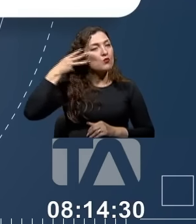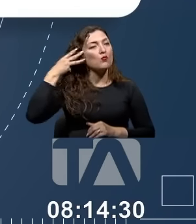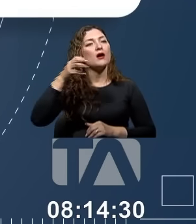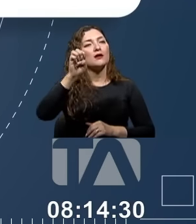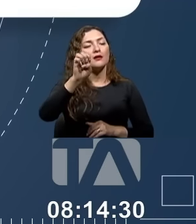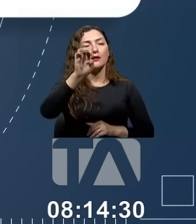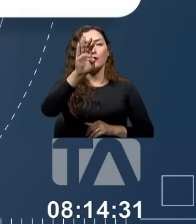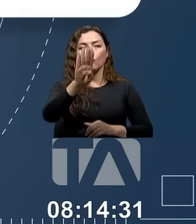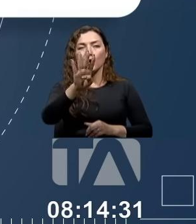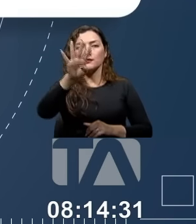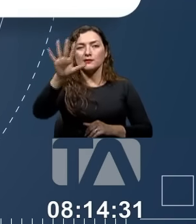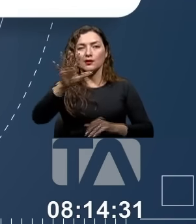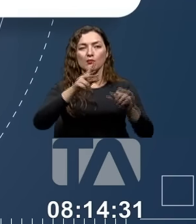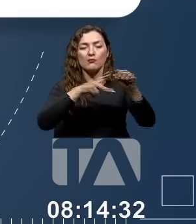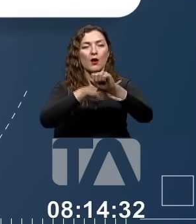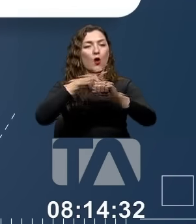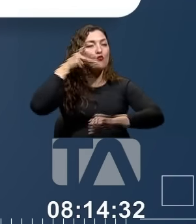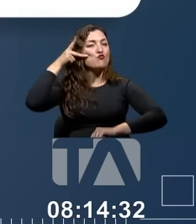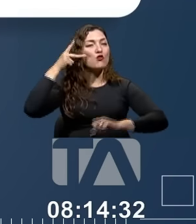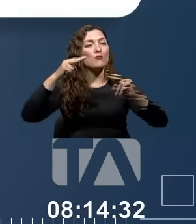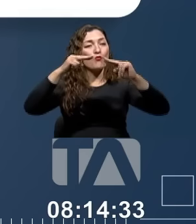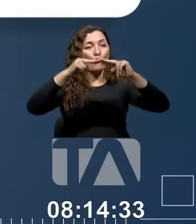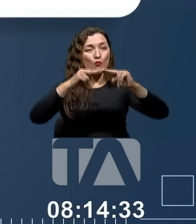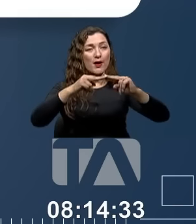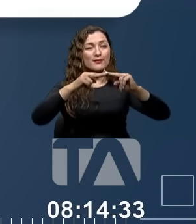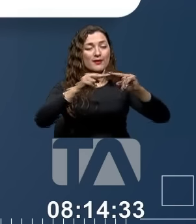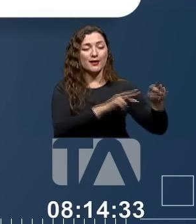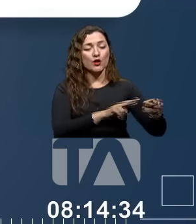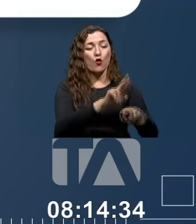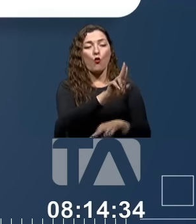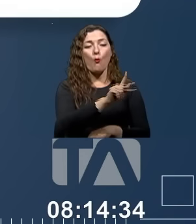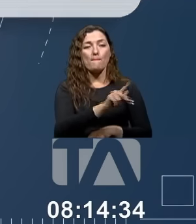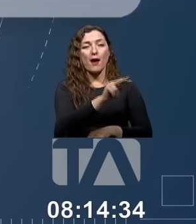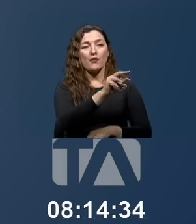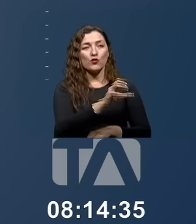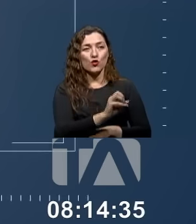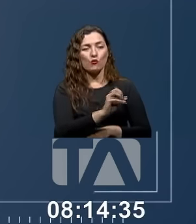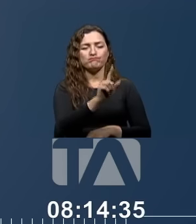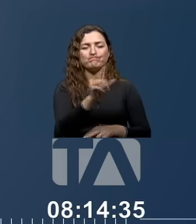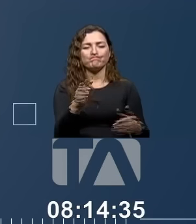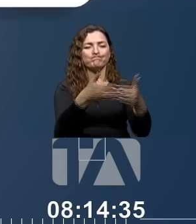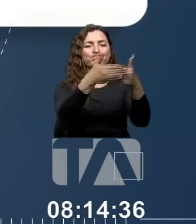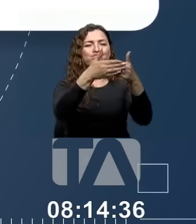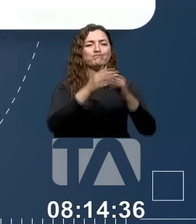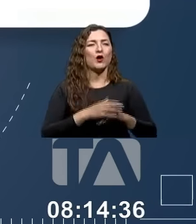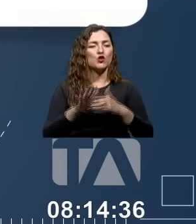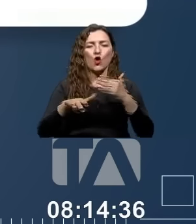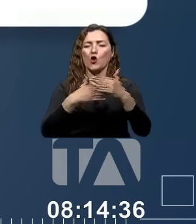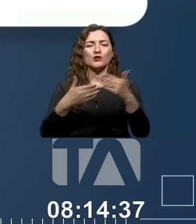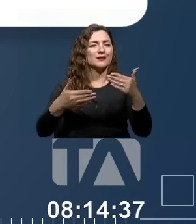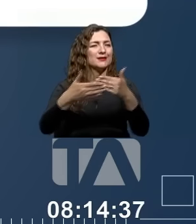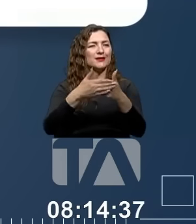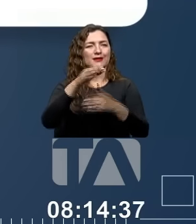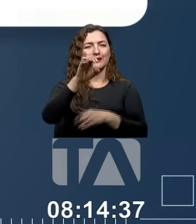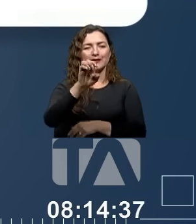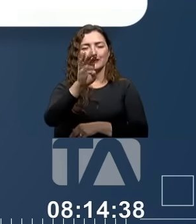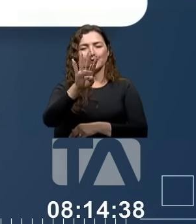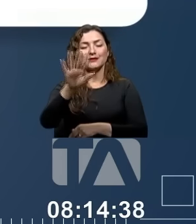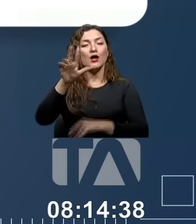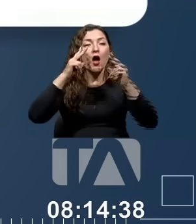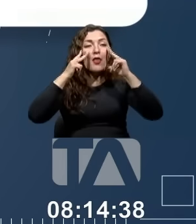E45 Macaspullo, puente sobre el río Upano, kilómetro cero, está cerrada. Al igual que en la vía E45, que abarca Tena,